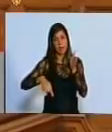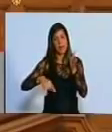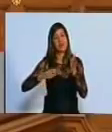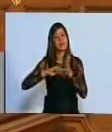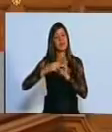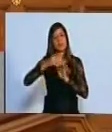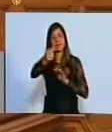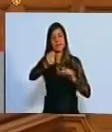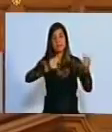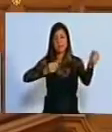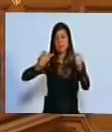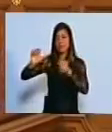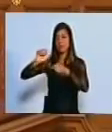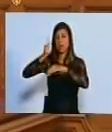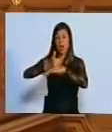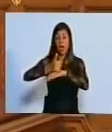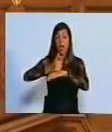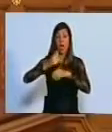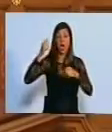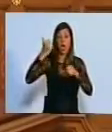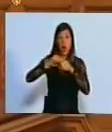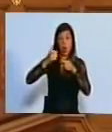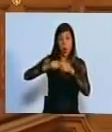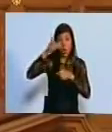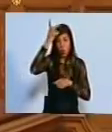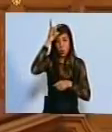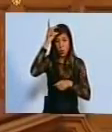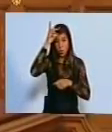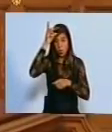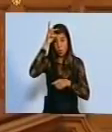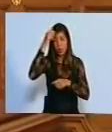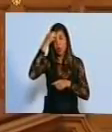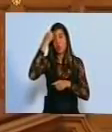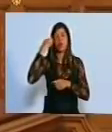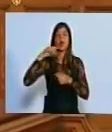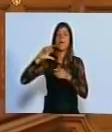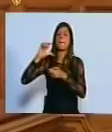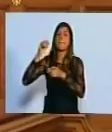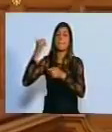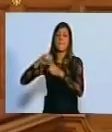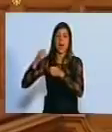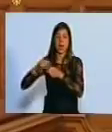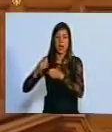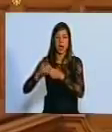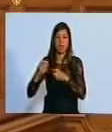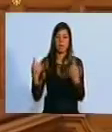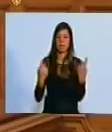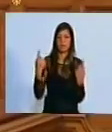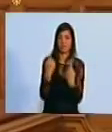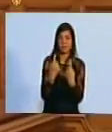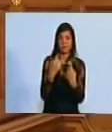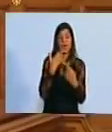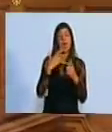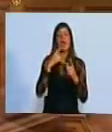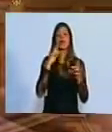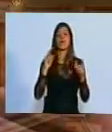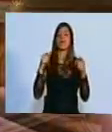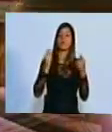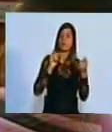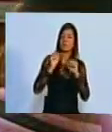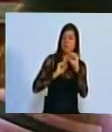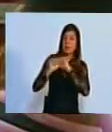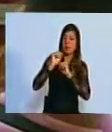las provincias de Coro y Maracaibo para defender los argumentos de la emancipación y que estas provincias se unieran